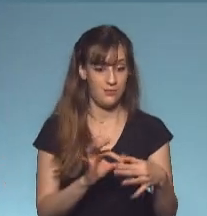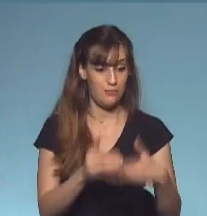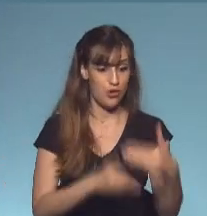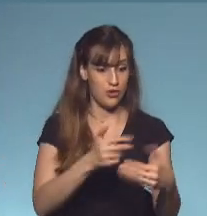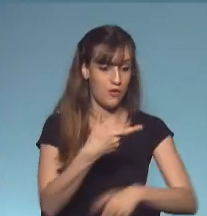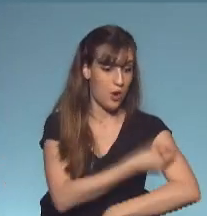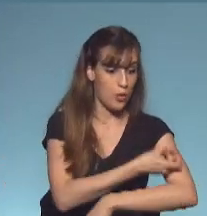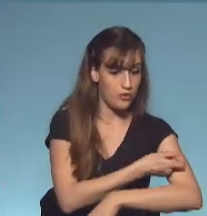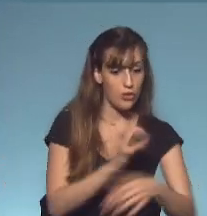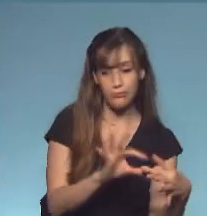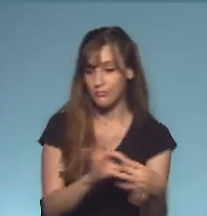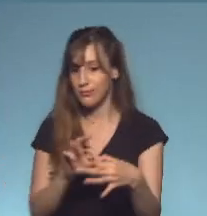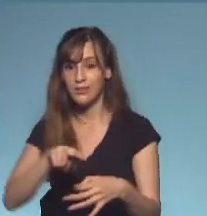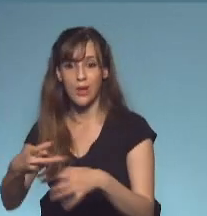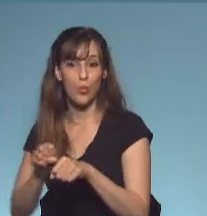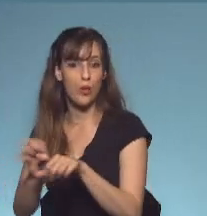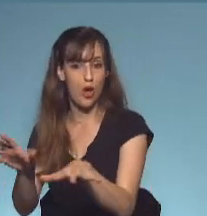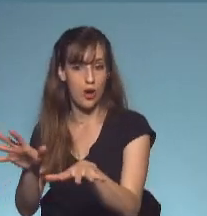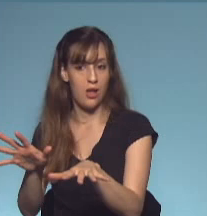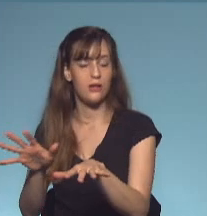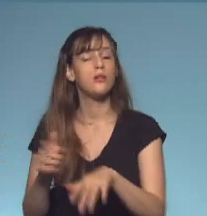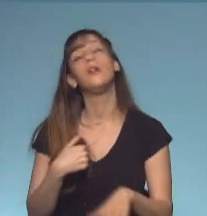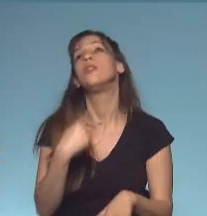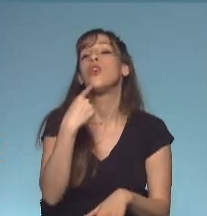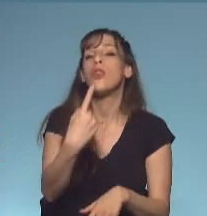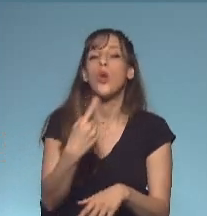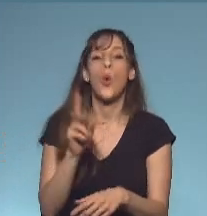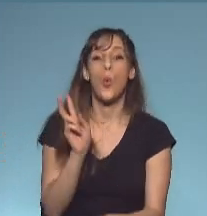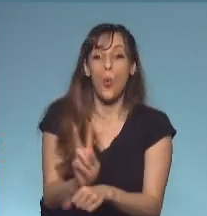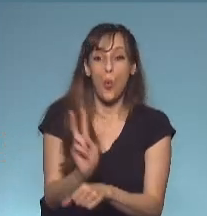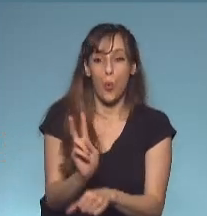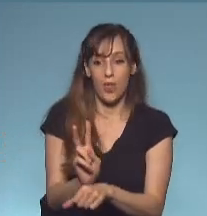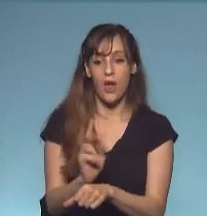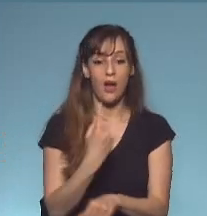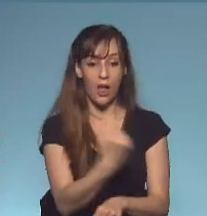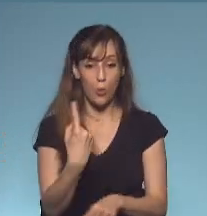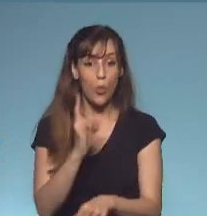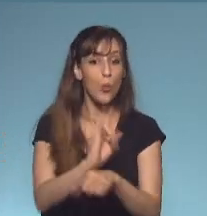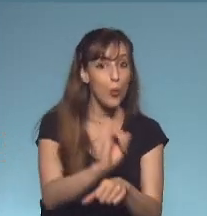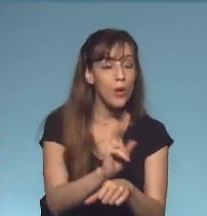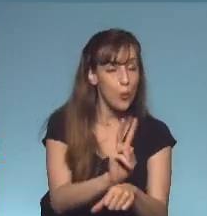y con los cuidados que tomemos. Yo lo llamo cuidarnos para vacunar.